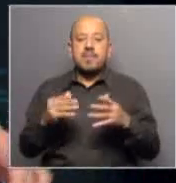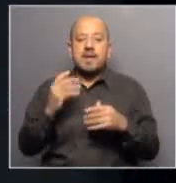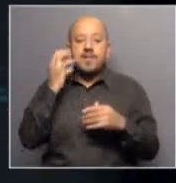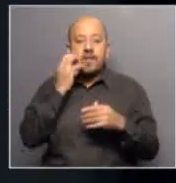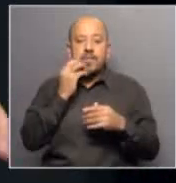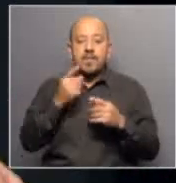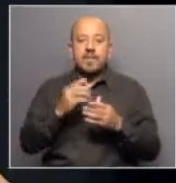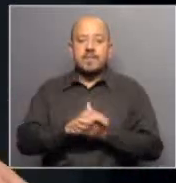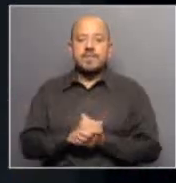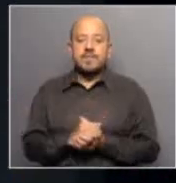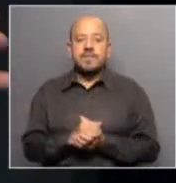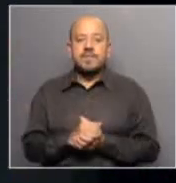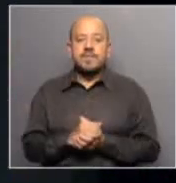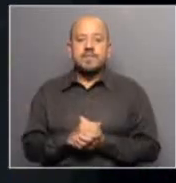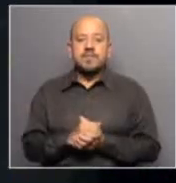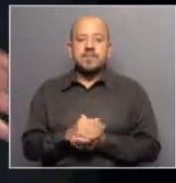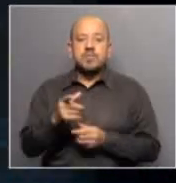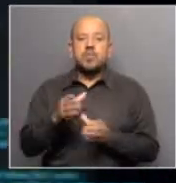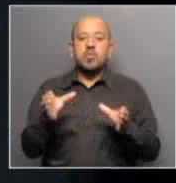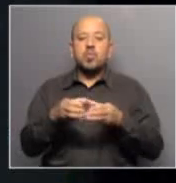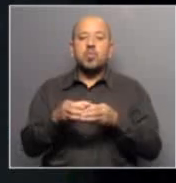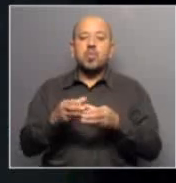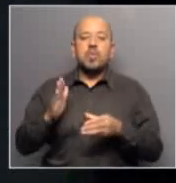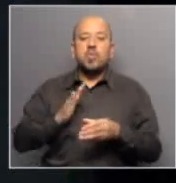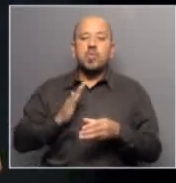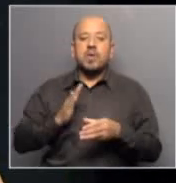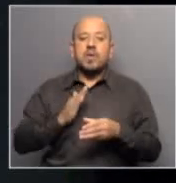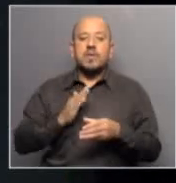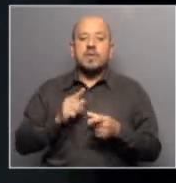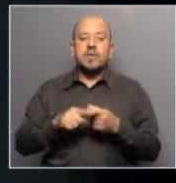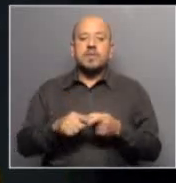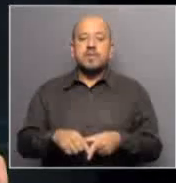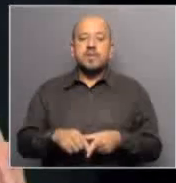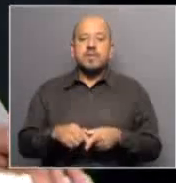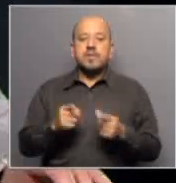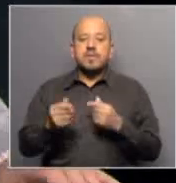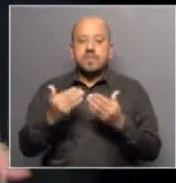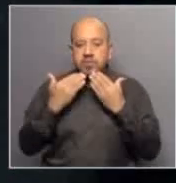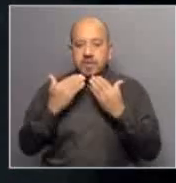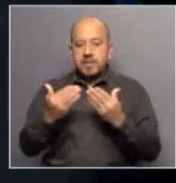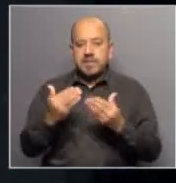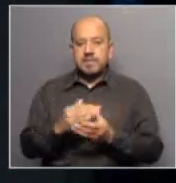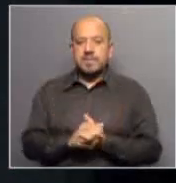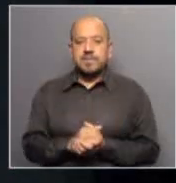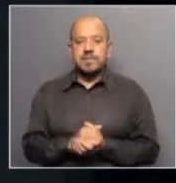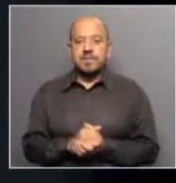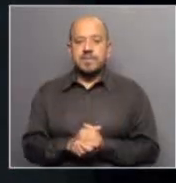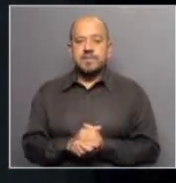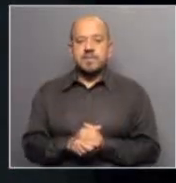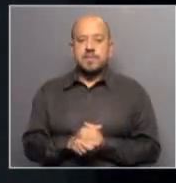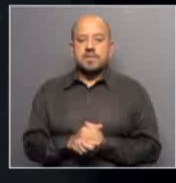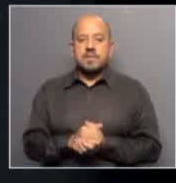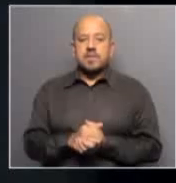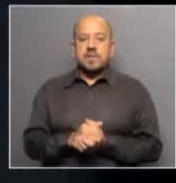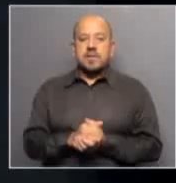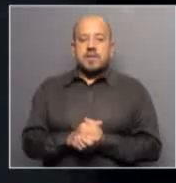para, bueno, para lo que se les ocurra. Son un grupo de mujeres emprendedoras divinas, así que les mandamos un beso grande y un agradecimiento. Y vamos a meternos derecho